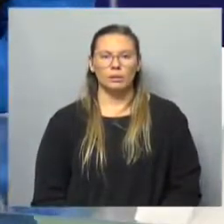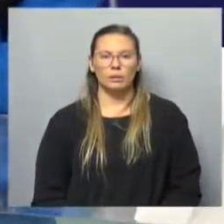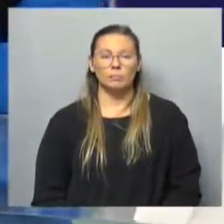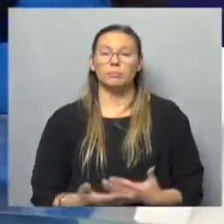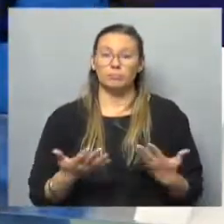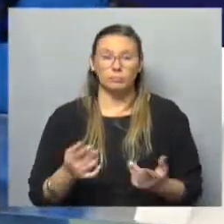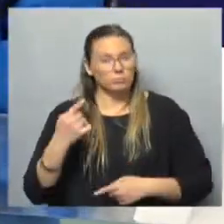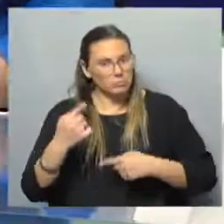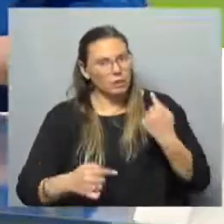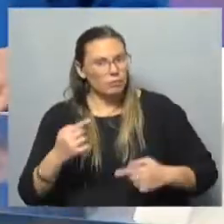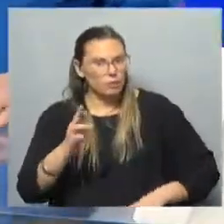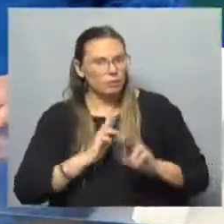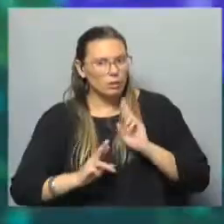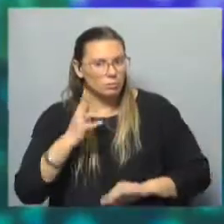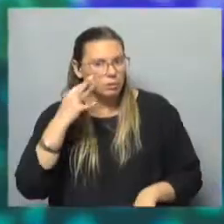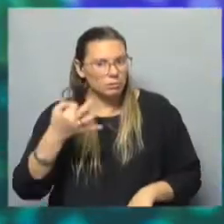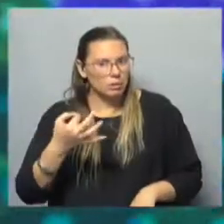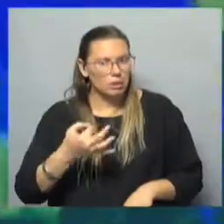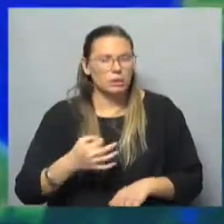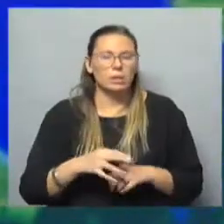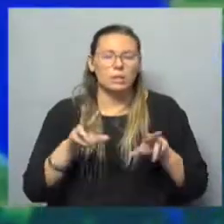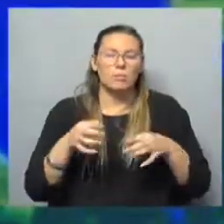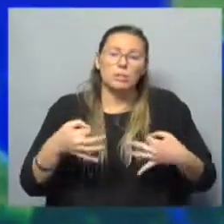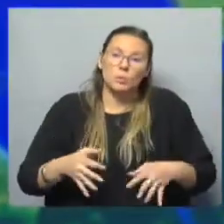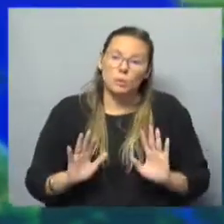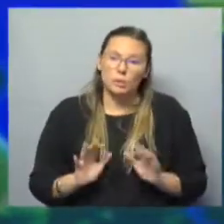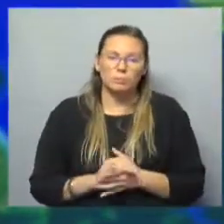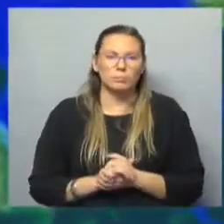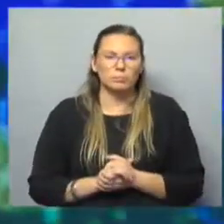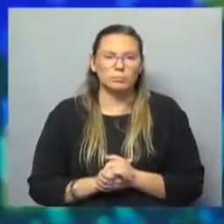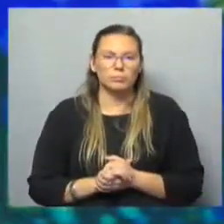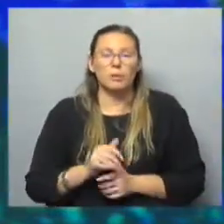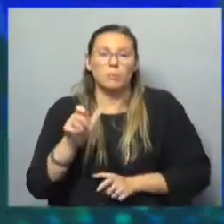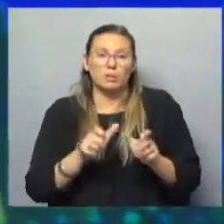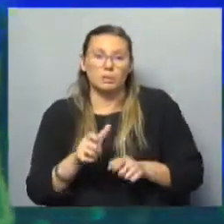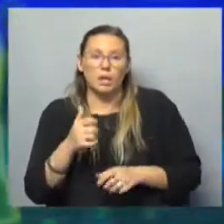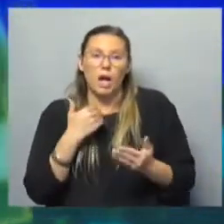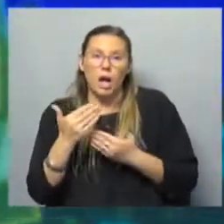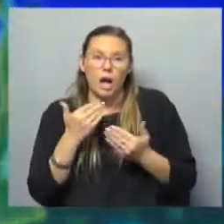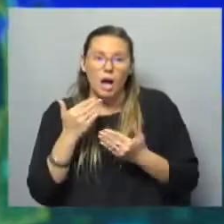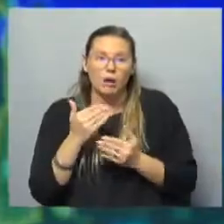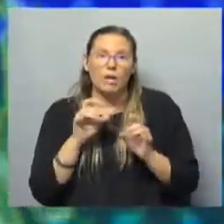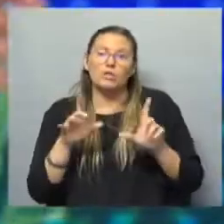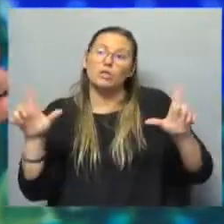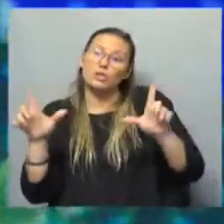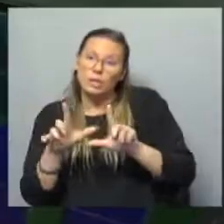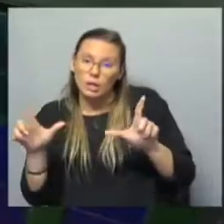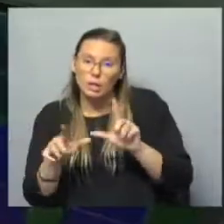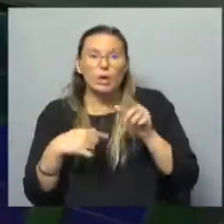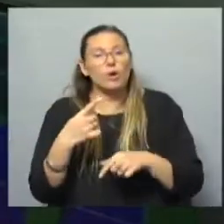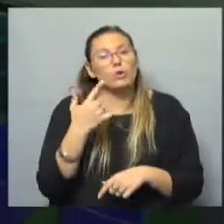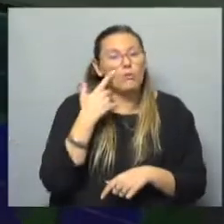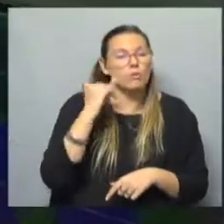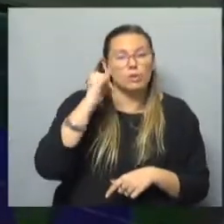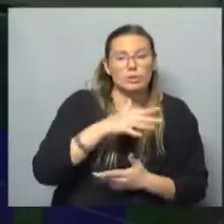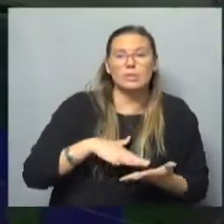Bueno, variado. Visiones variadas. Totalmente. Sí, el tema de seguridad, ¿no? Están los que hablan de que está solo en la tele, los que le han pasado cosas.